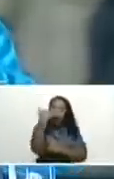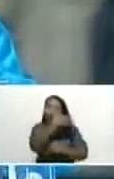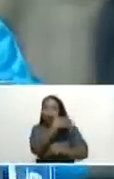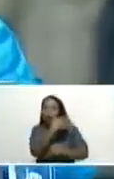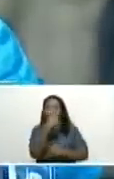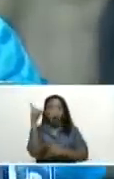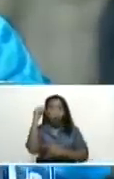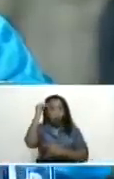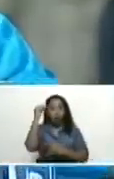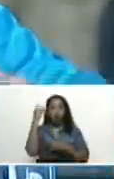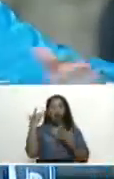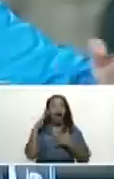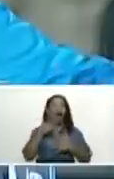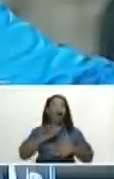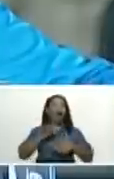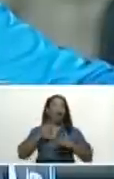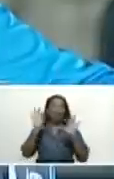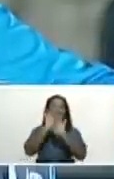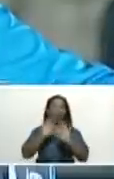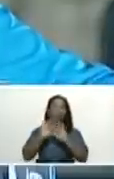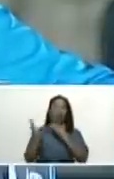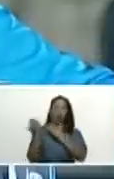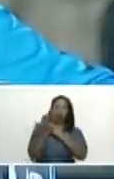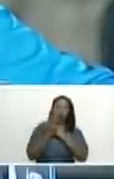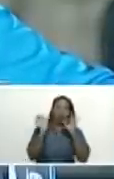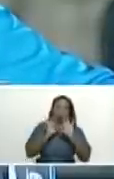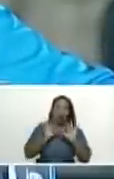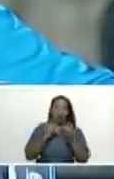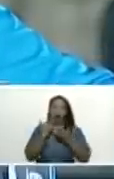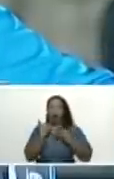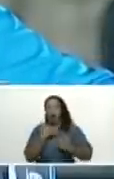ser eterno. Y bueno, con